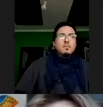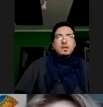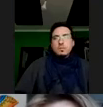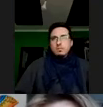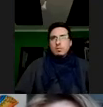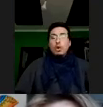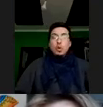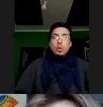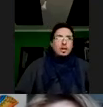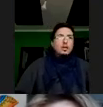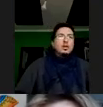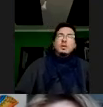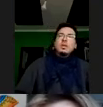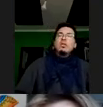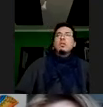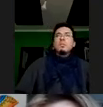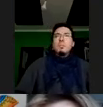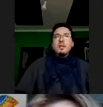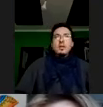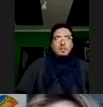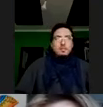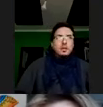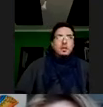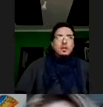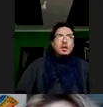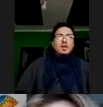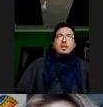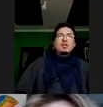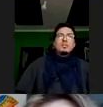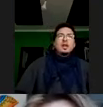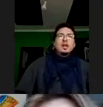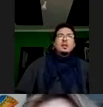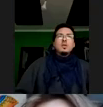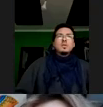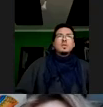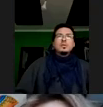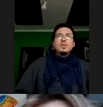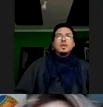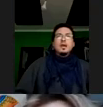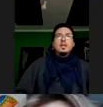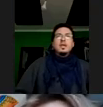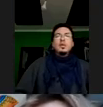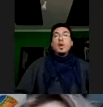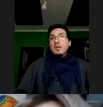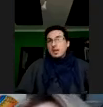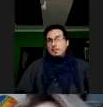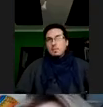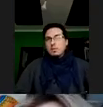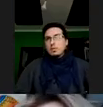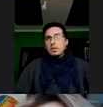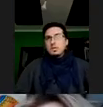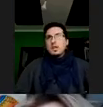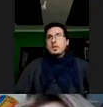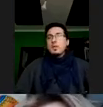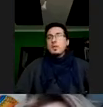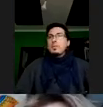de mismo o igual, y métrico, medida. La vista isométrica, chiquillos, es vista de igual medida,